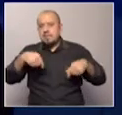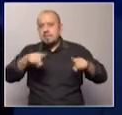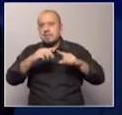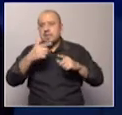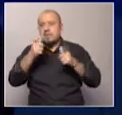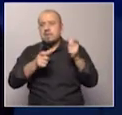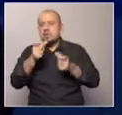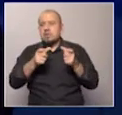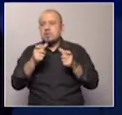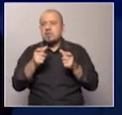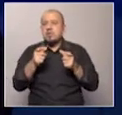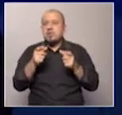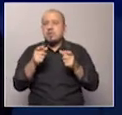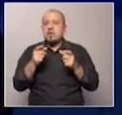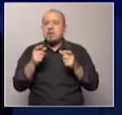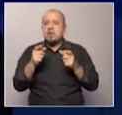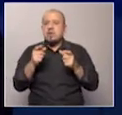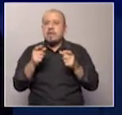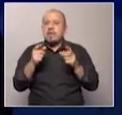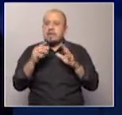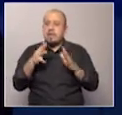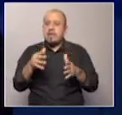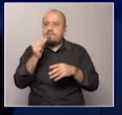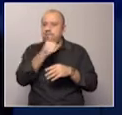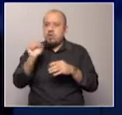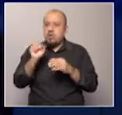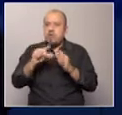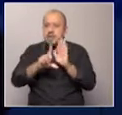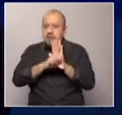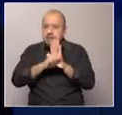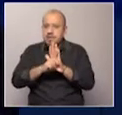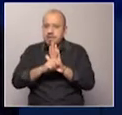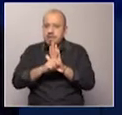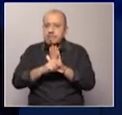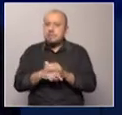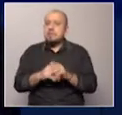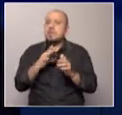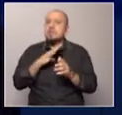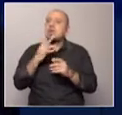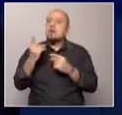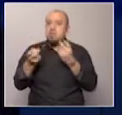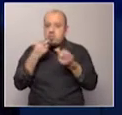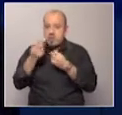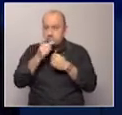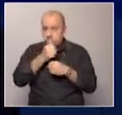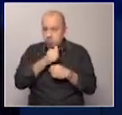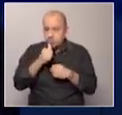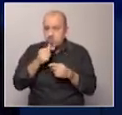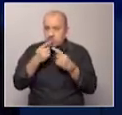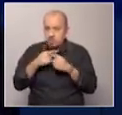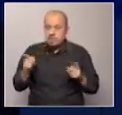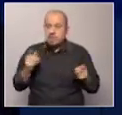transgresiones de la ley y la alternativa que tiene la humanidad todavía se han buscado alternativas existen alternativas se